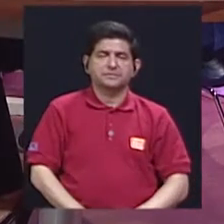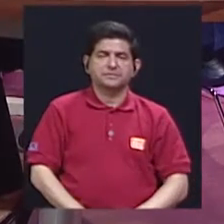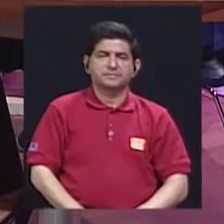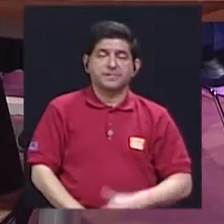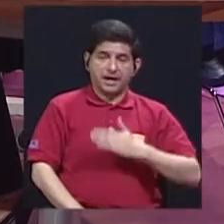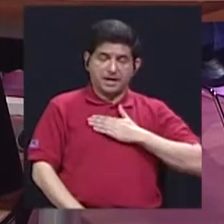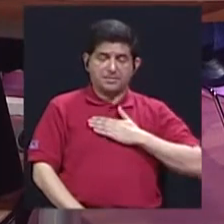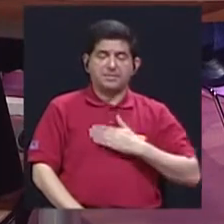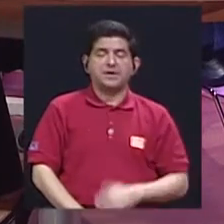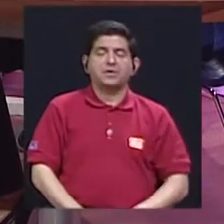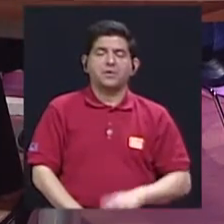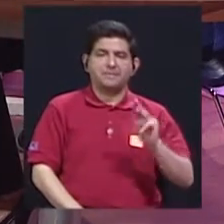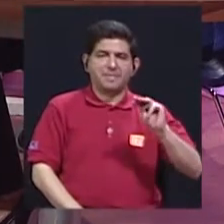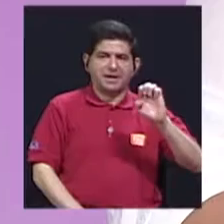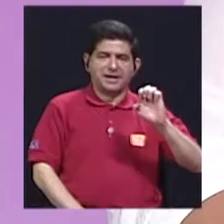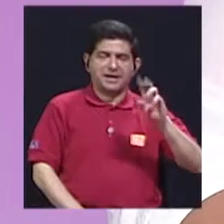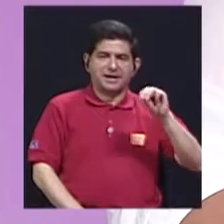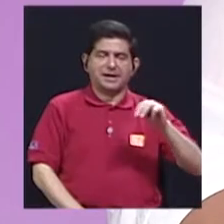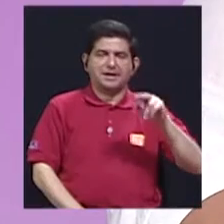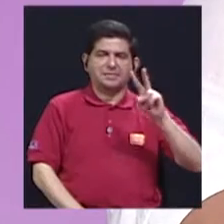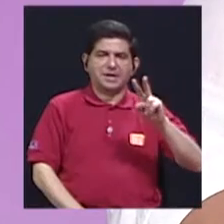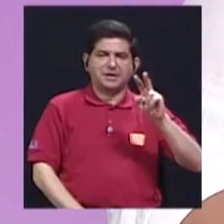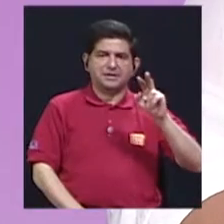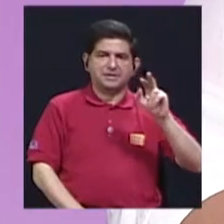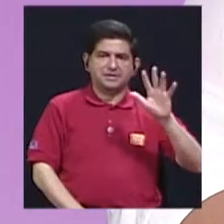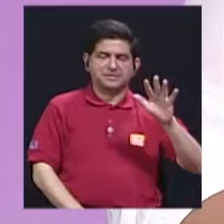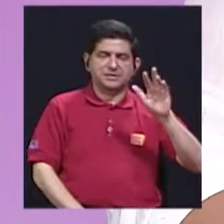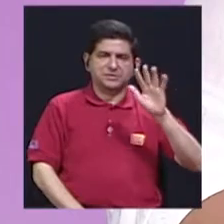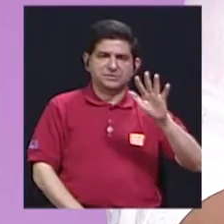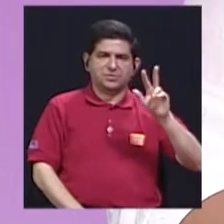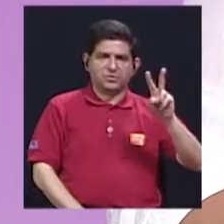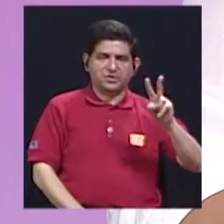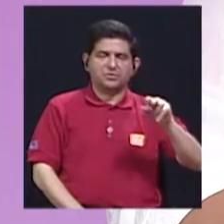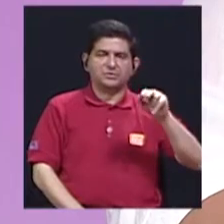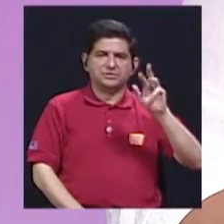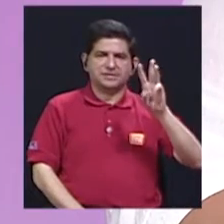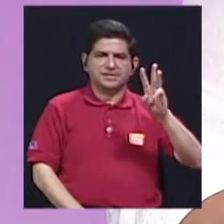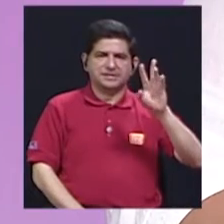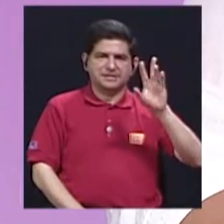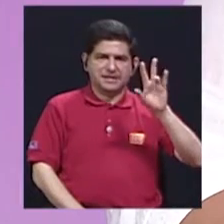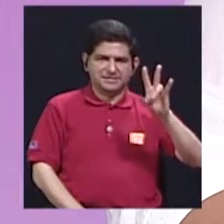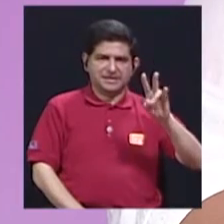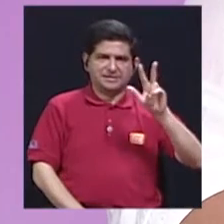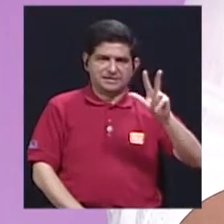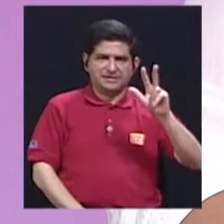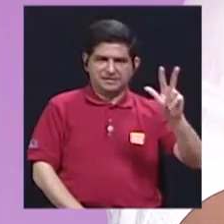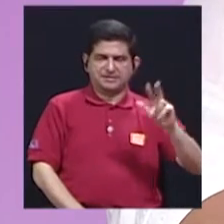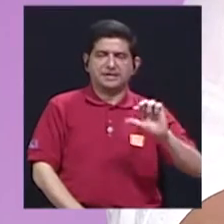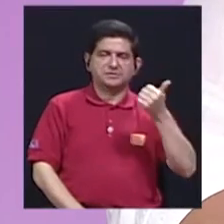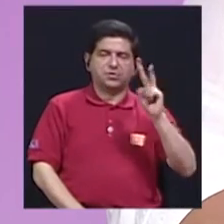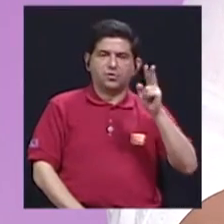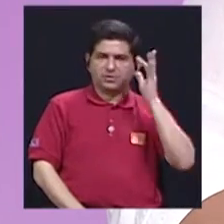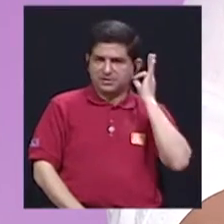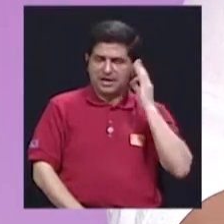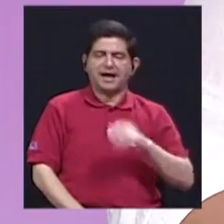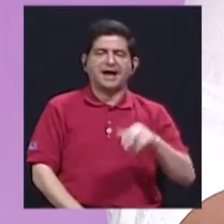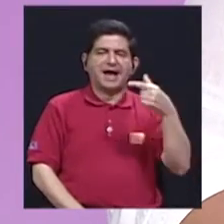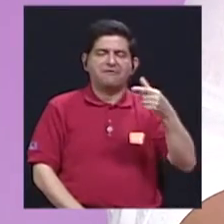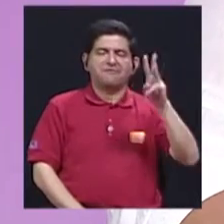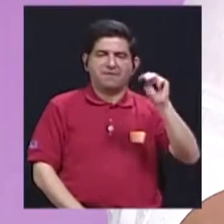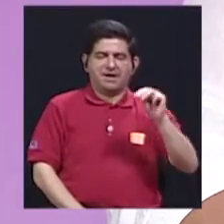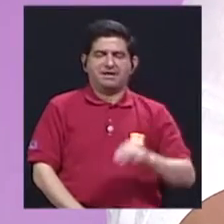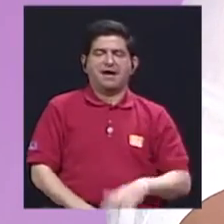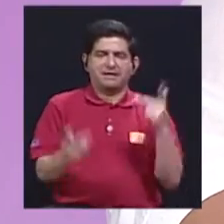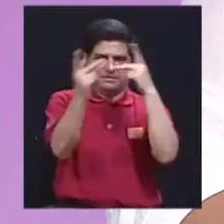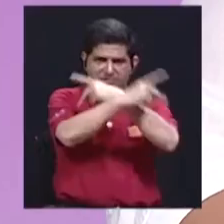está el mío maría elena mendoza al 25 52 67 33 está la otra compañera gabriela morales que de